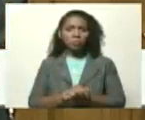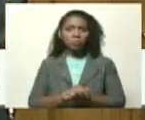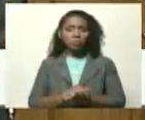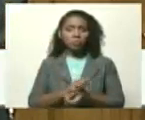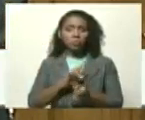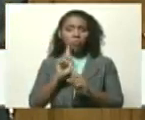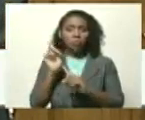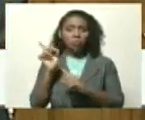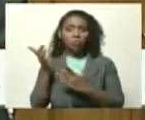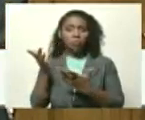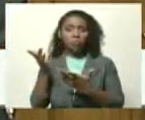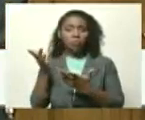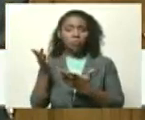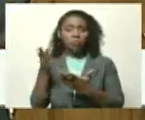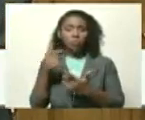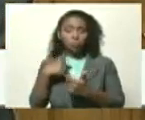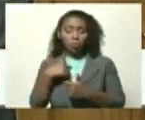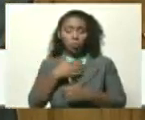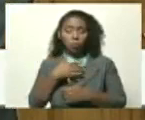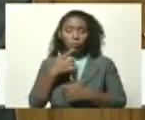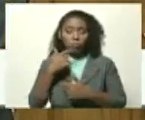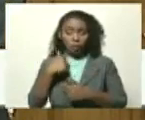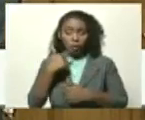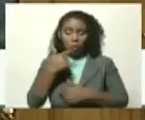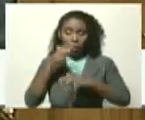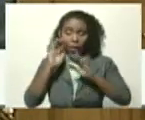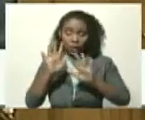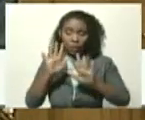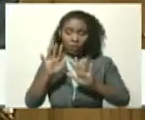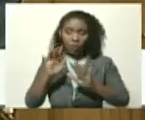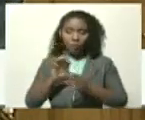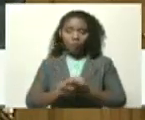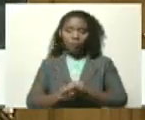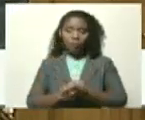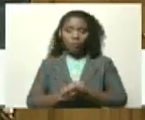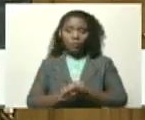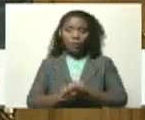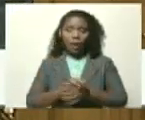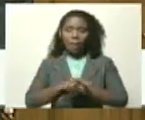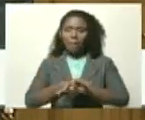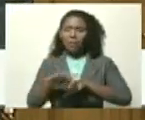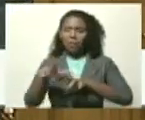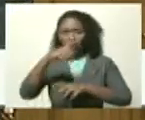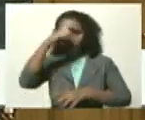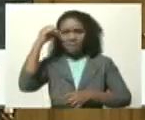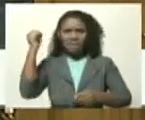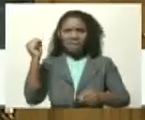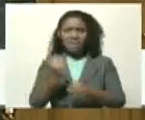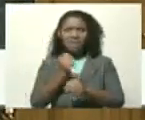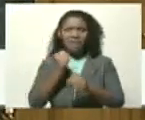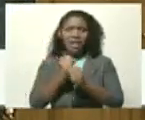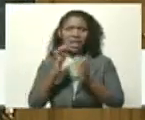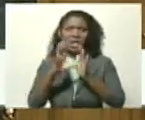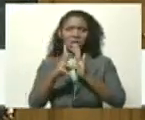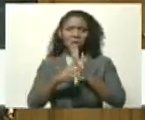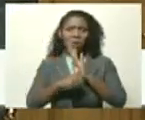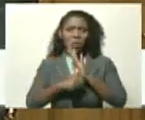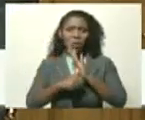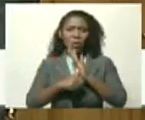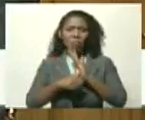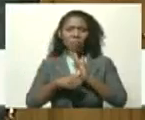Es, me atrevo a decirlo así, la mayor operación de robo, de